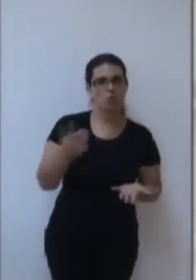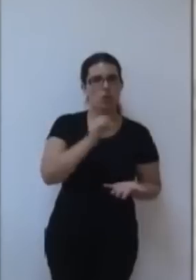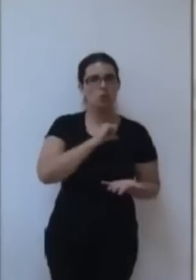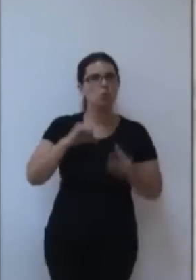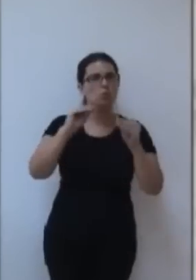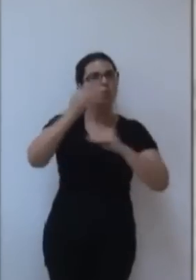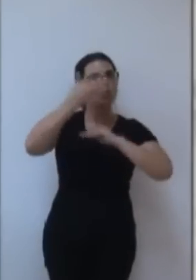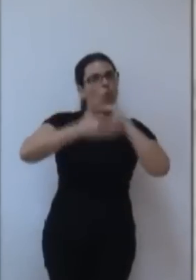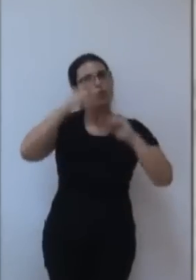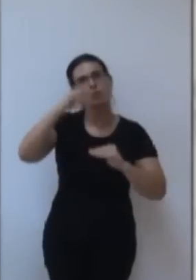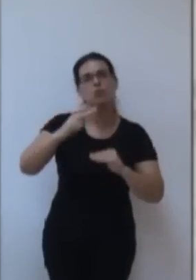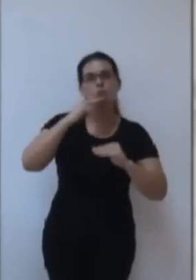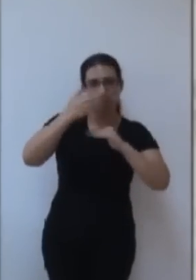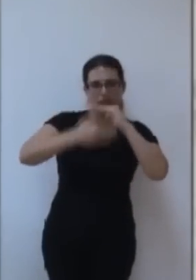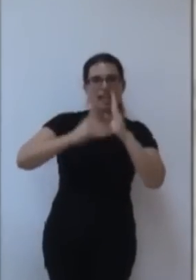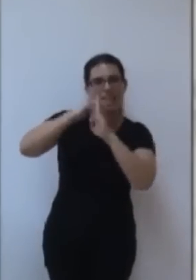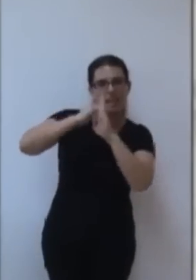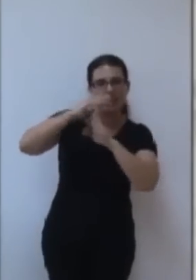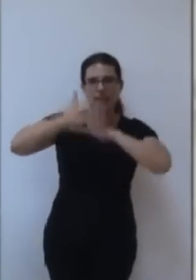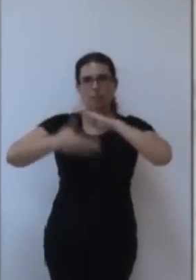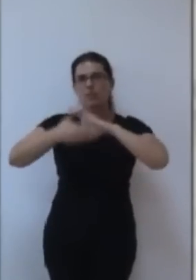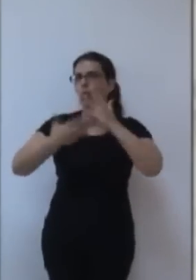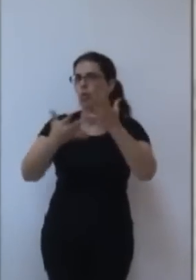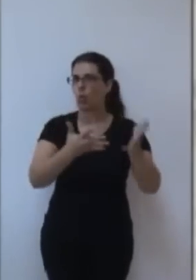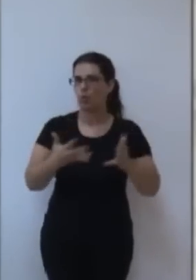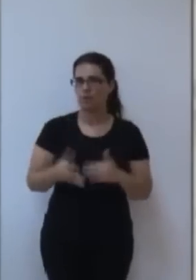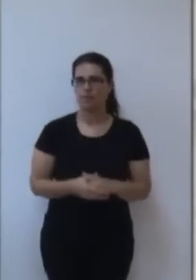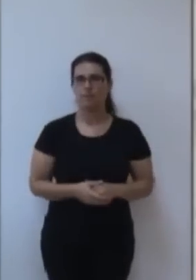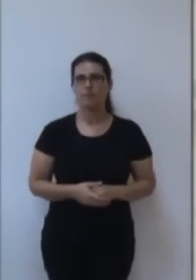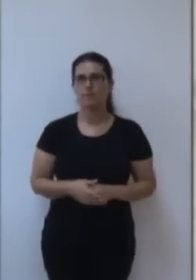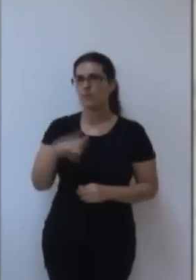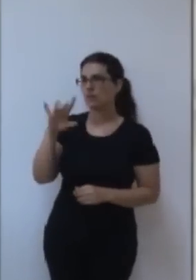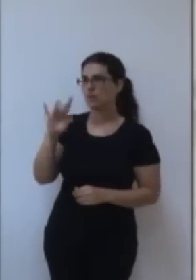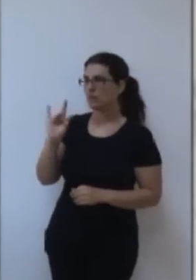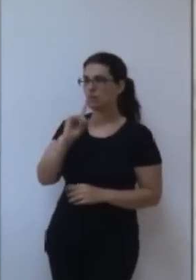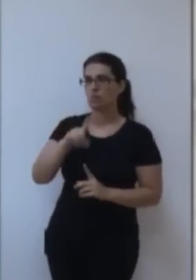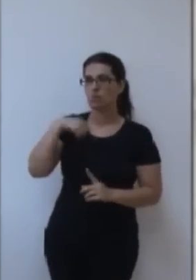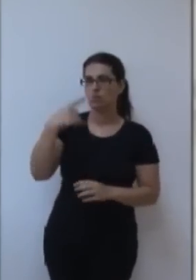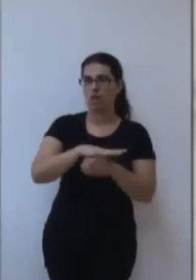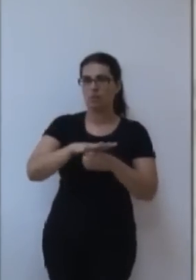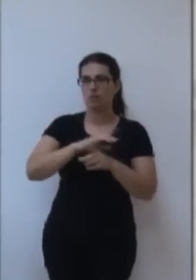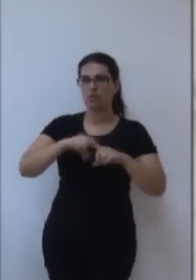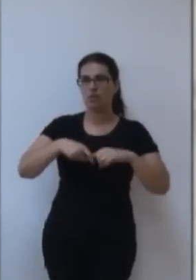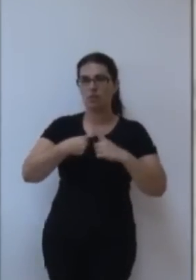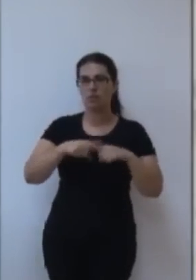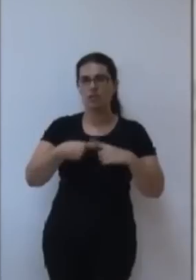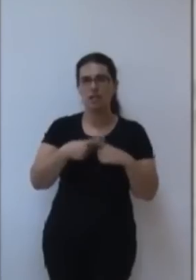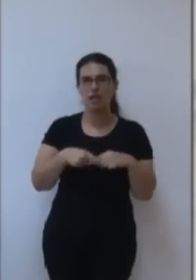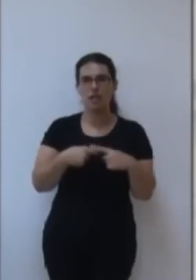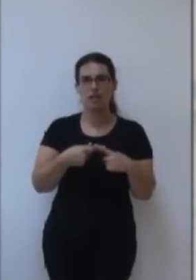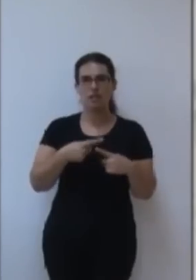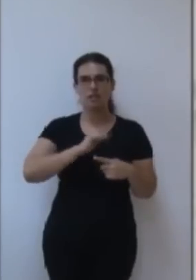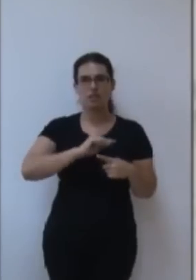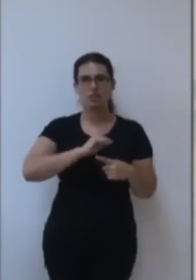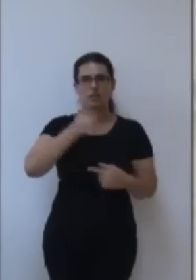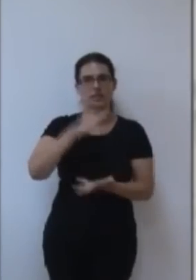persona, dónde, cuándo, cómo, etcétera, ¿no? Sí, incluso en el próximo ámbito familiar, ¿verdad? El hecho de, bueno, me quedo más tranquilo